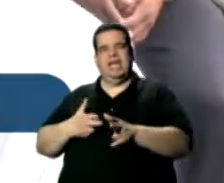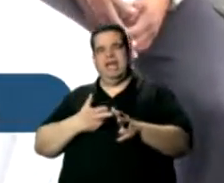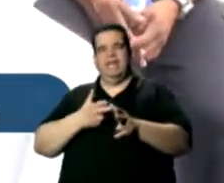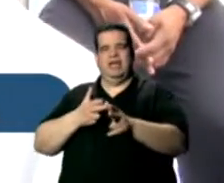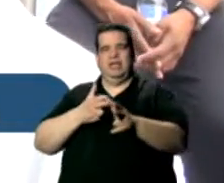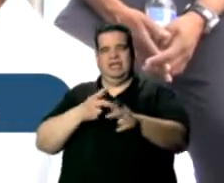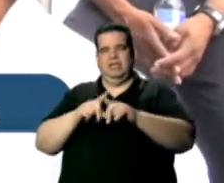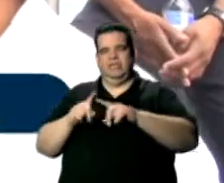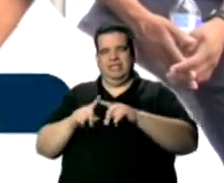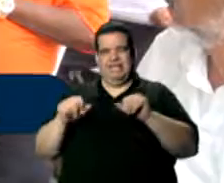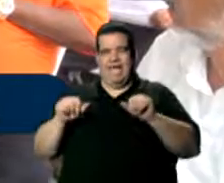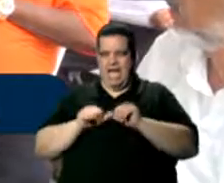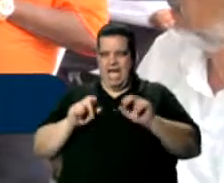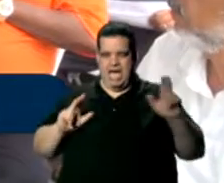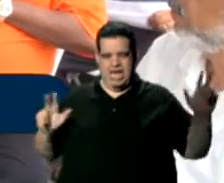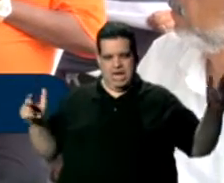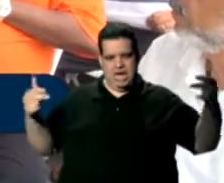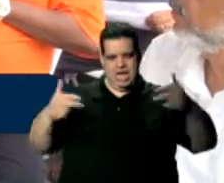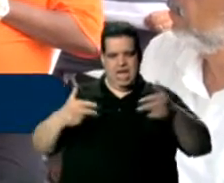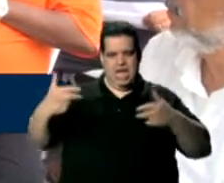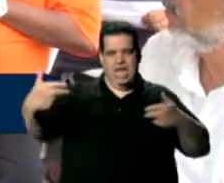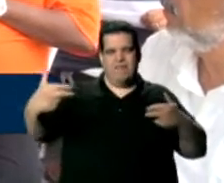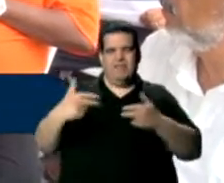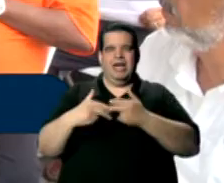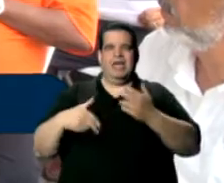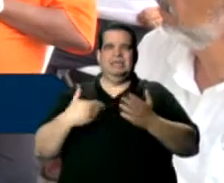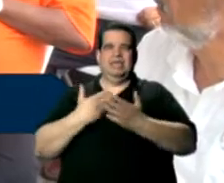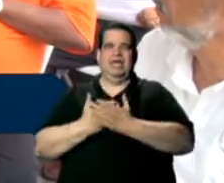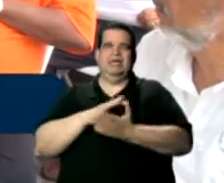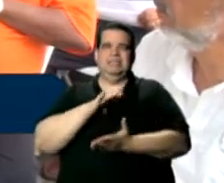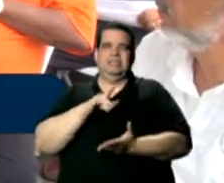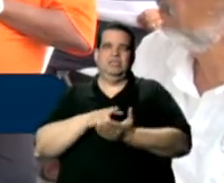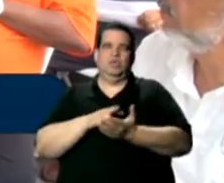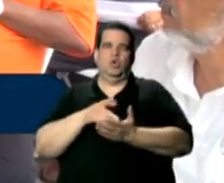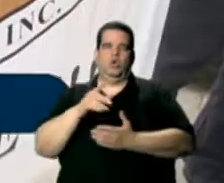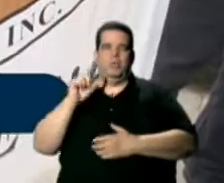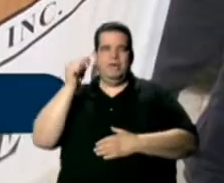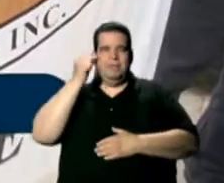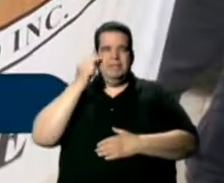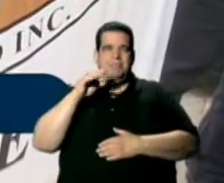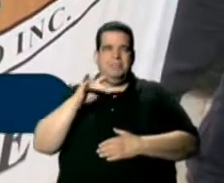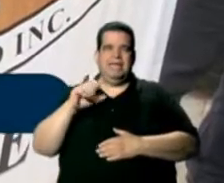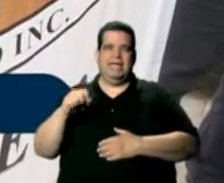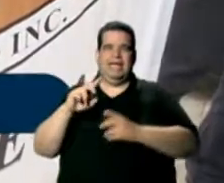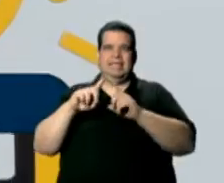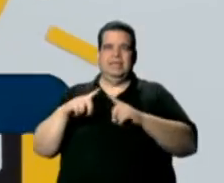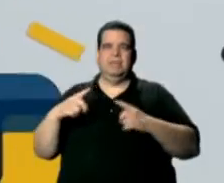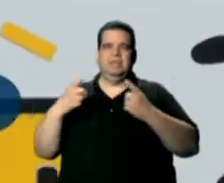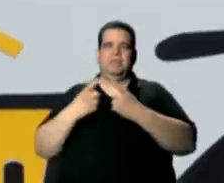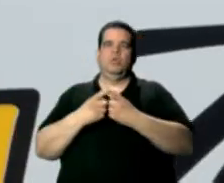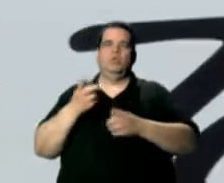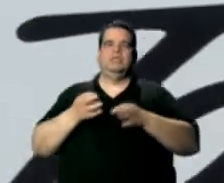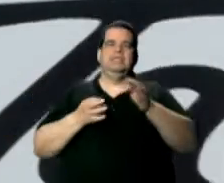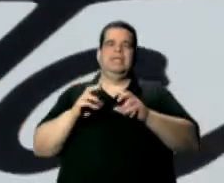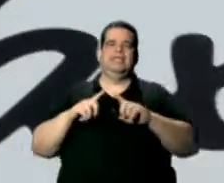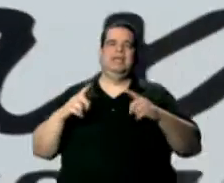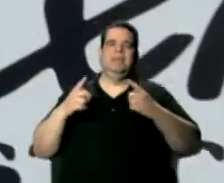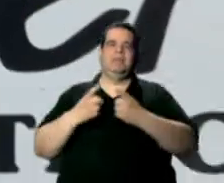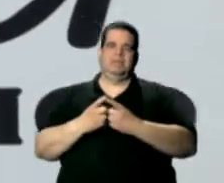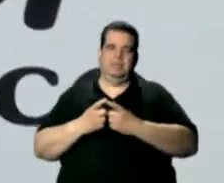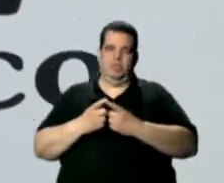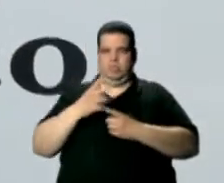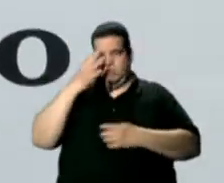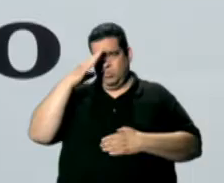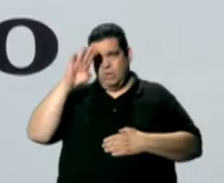partiendo de diferentes puntos para concentrarse en el Centro Gubernamental Minillas, el Departamento de Justicia y la sede del Partido